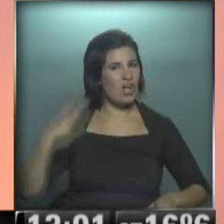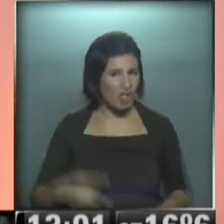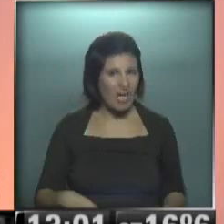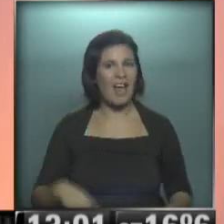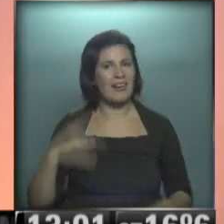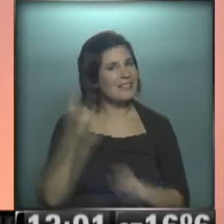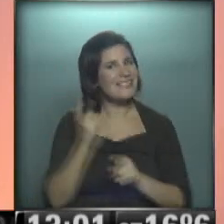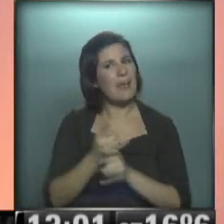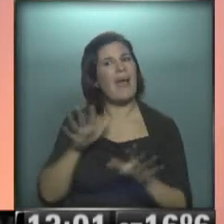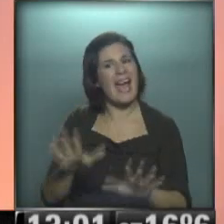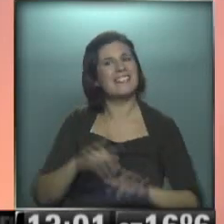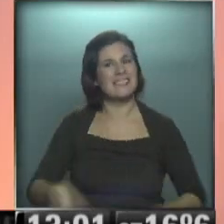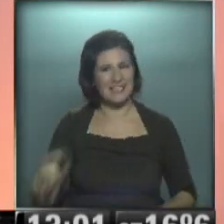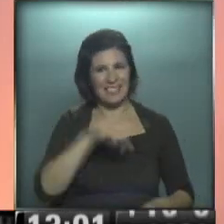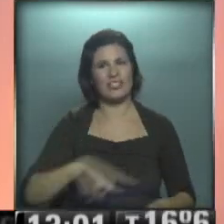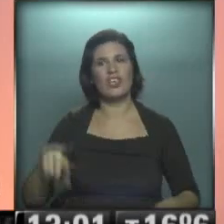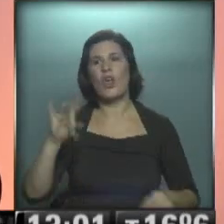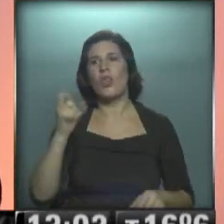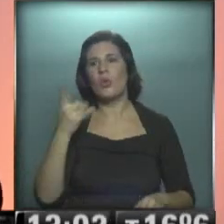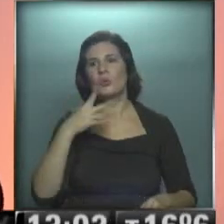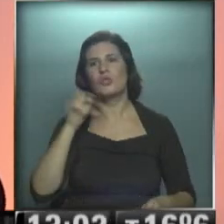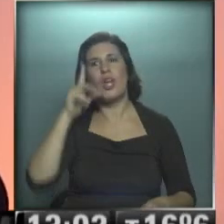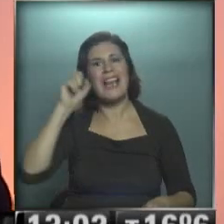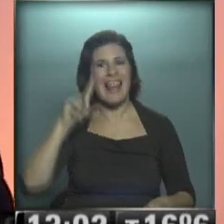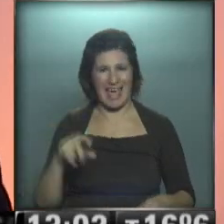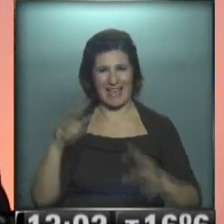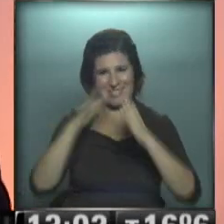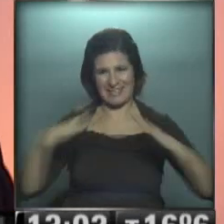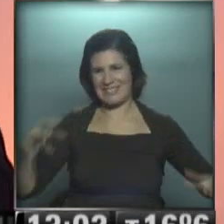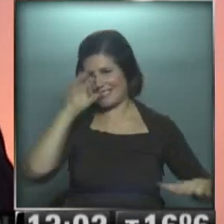presenta siempre en sus espectáculos el Cirque du Soleil y que además cuenta con un argentino, Victorino Luján. Ahora